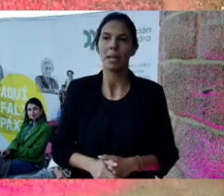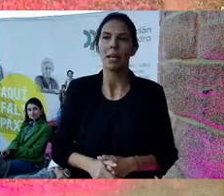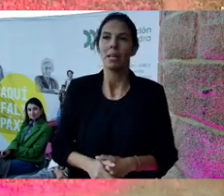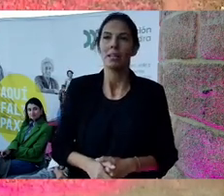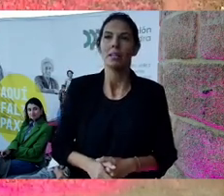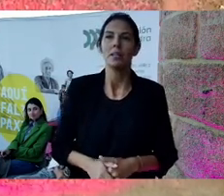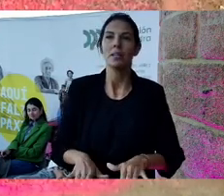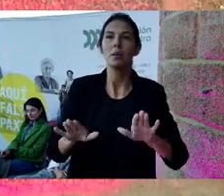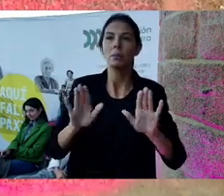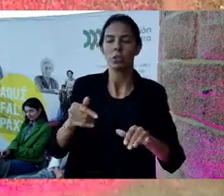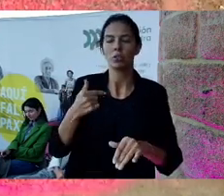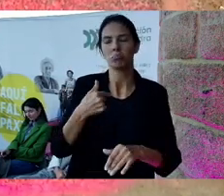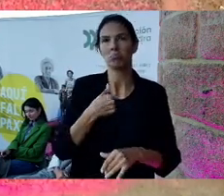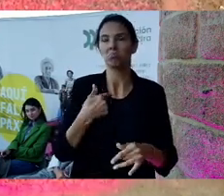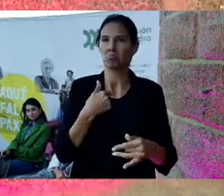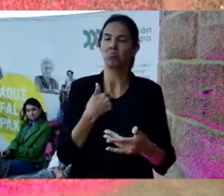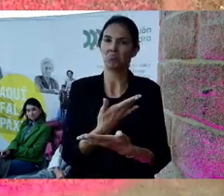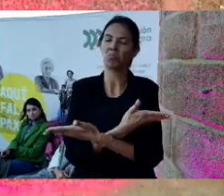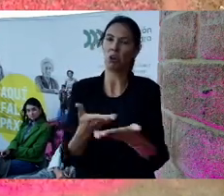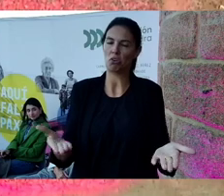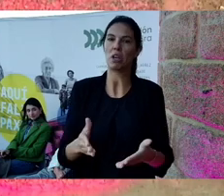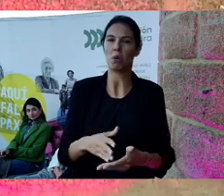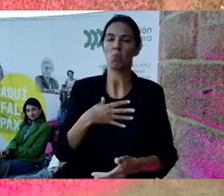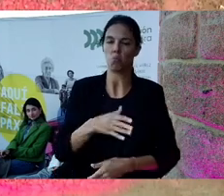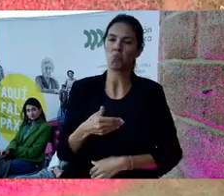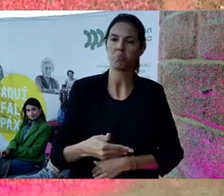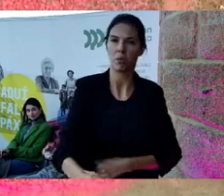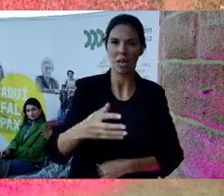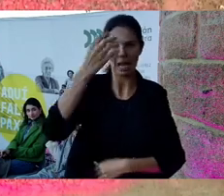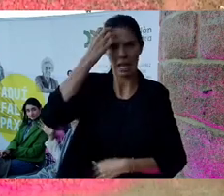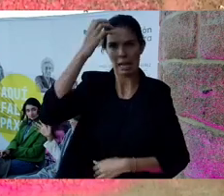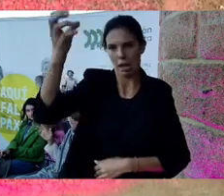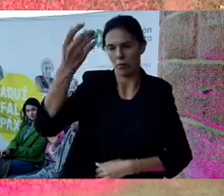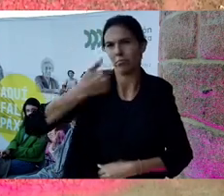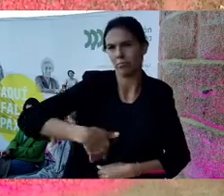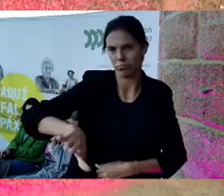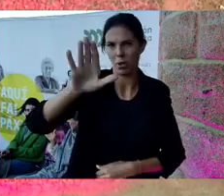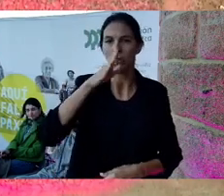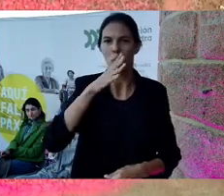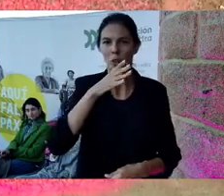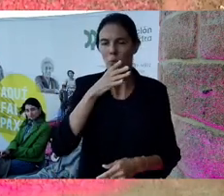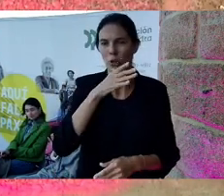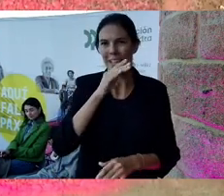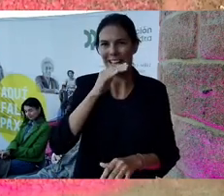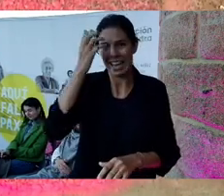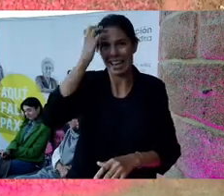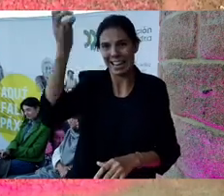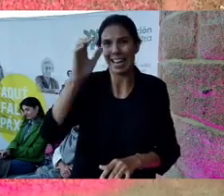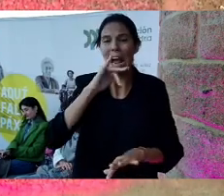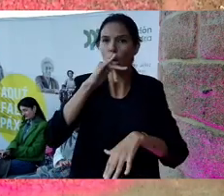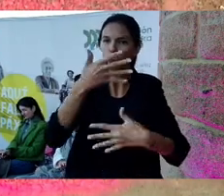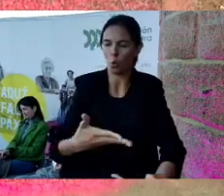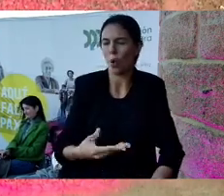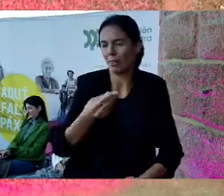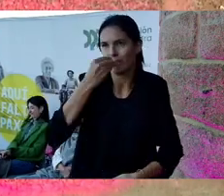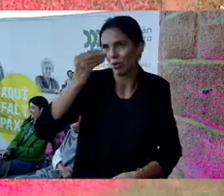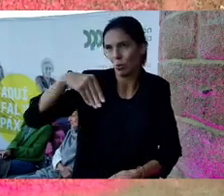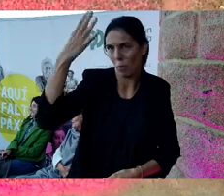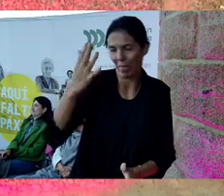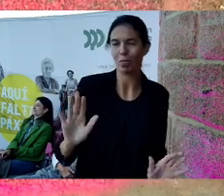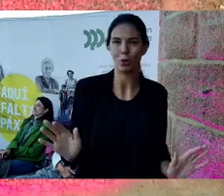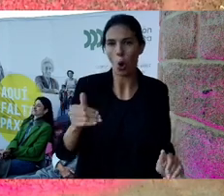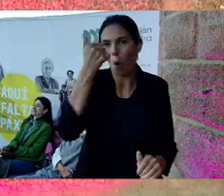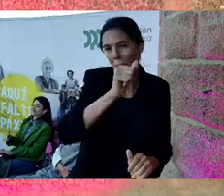mirar, eso. Pero yo confío en que efectivamente llegue a ser reina dentro de muchos años, porque el rey actual es estupendo, aunque